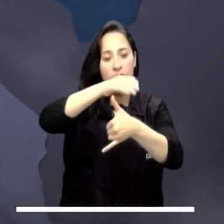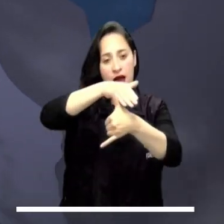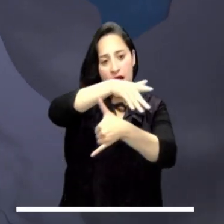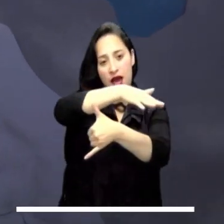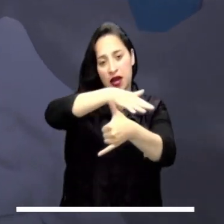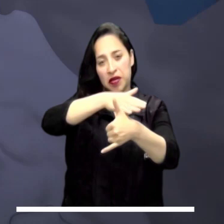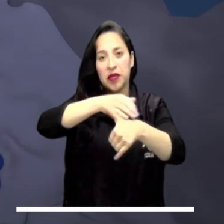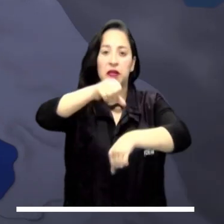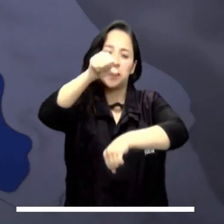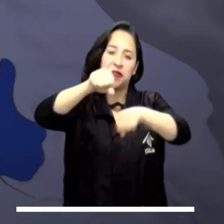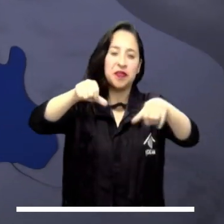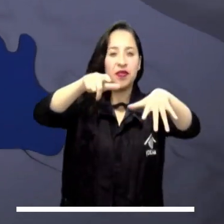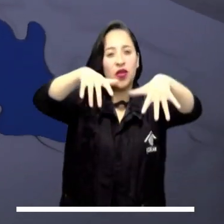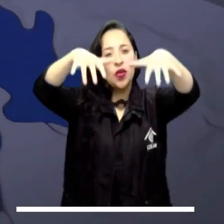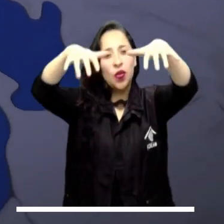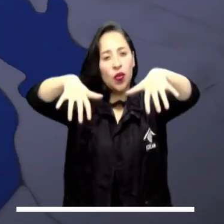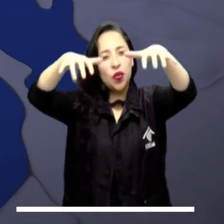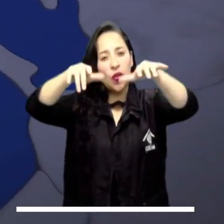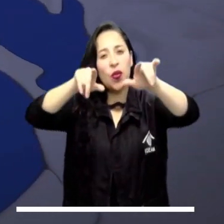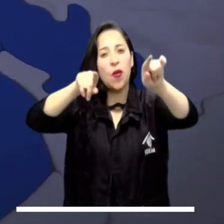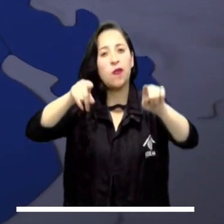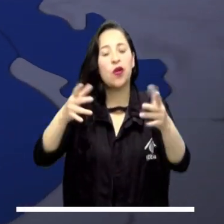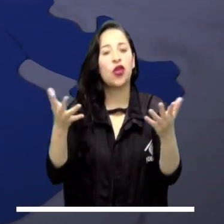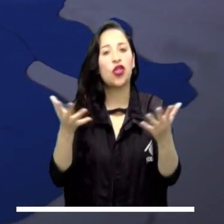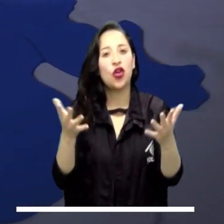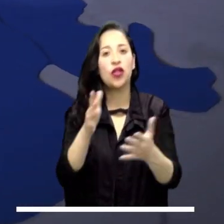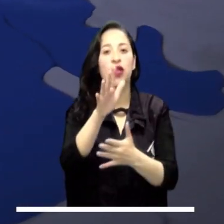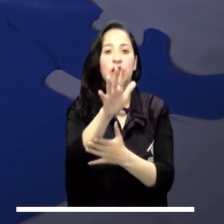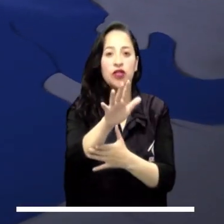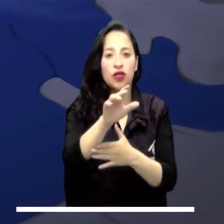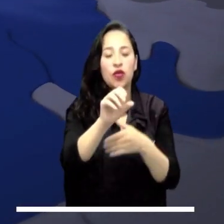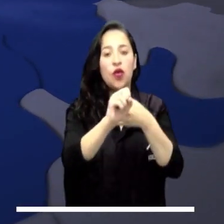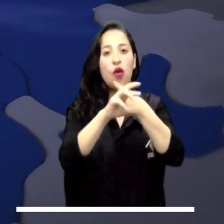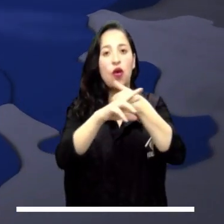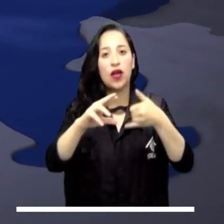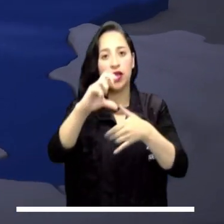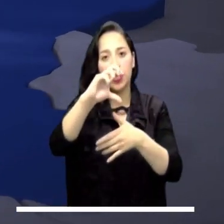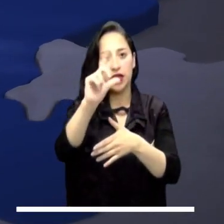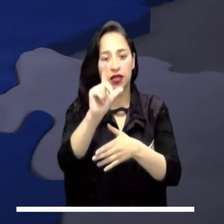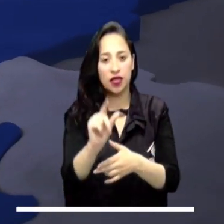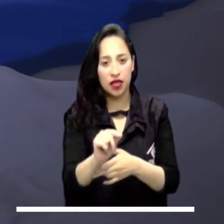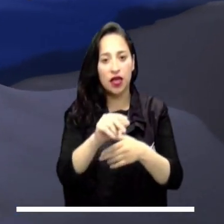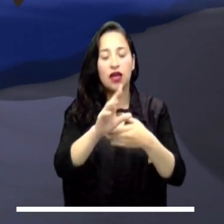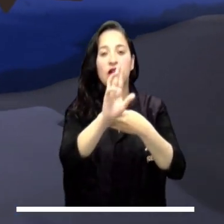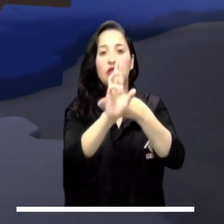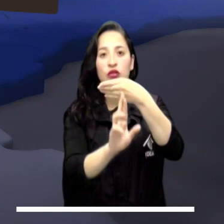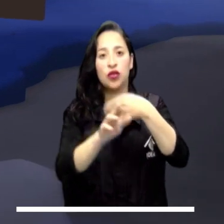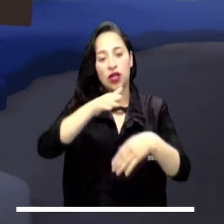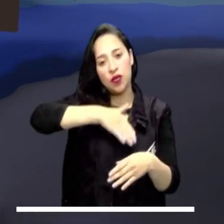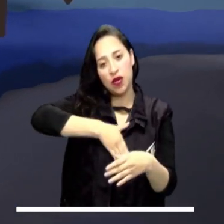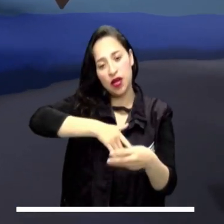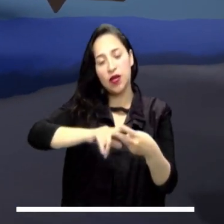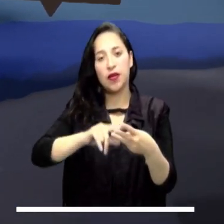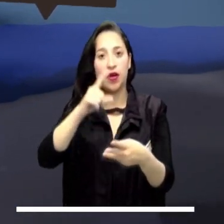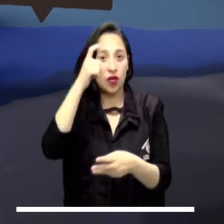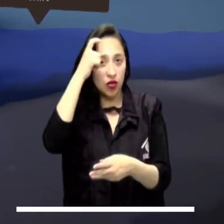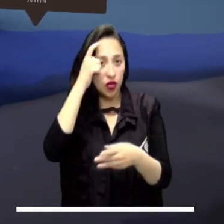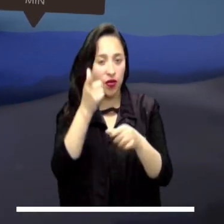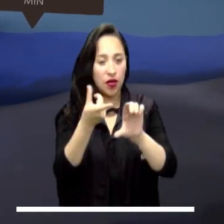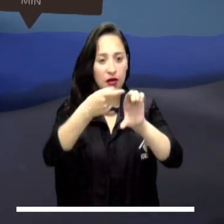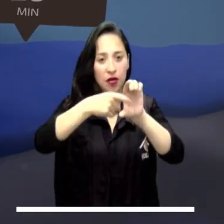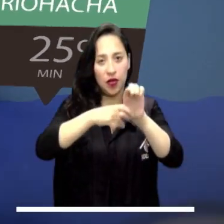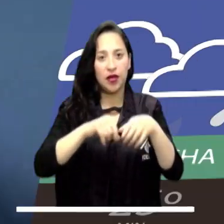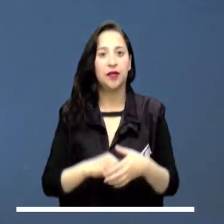parte del caribe sin embargo se pueden presentar lloviznas ocasionales sobre el oriente de césar el sur de bolívar córdoba la